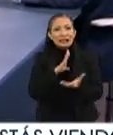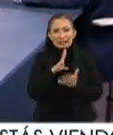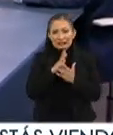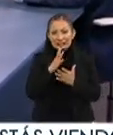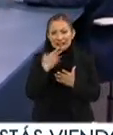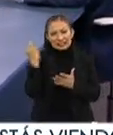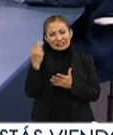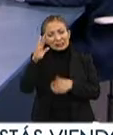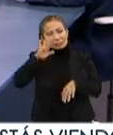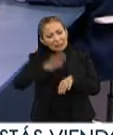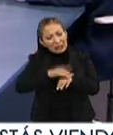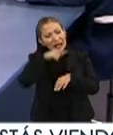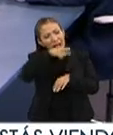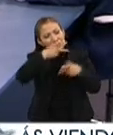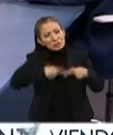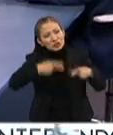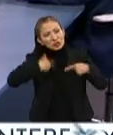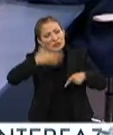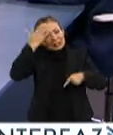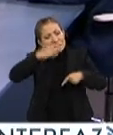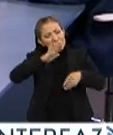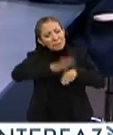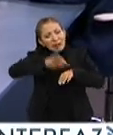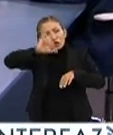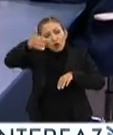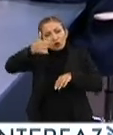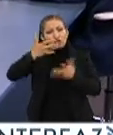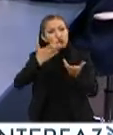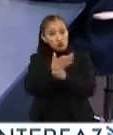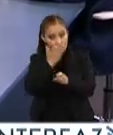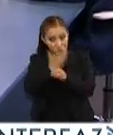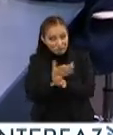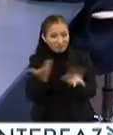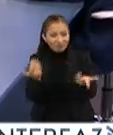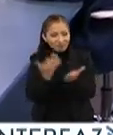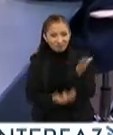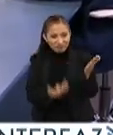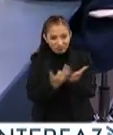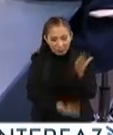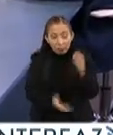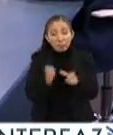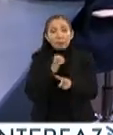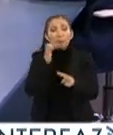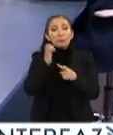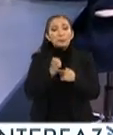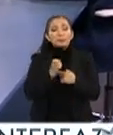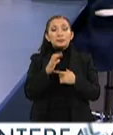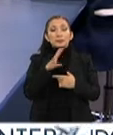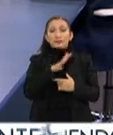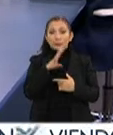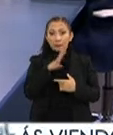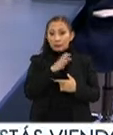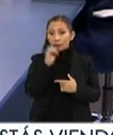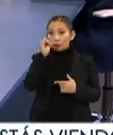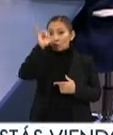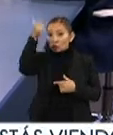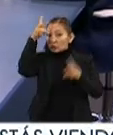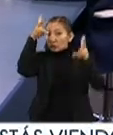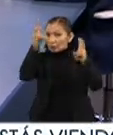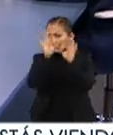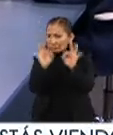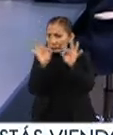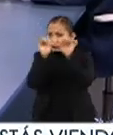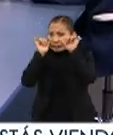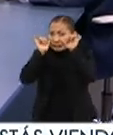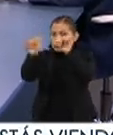había la necesidad de más capital humano, no se contaba con el suficiente. Además de ello, hay temas prioritarios